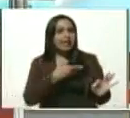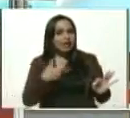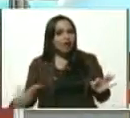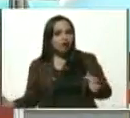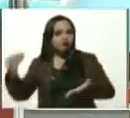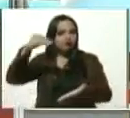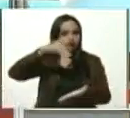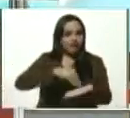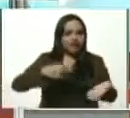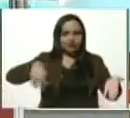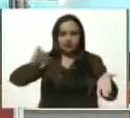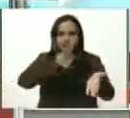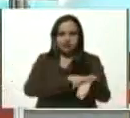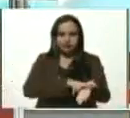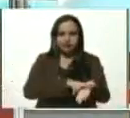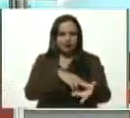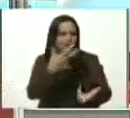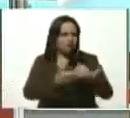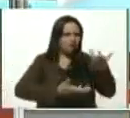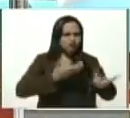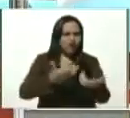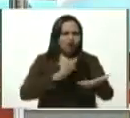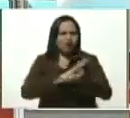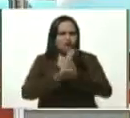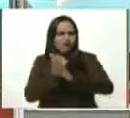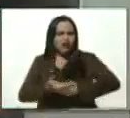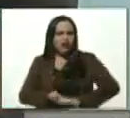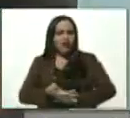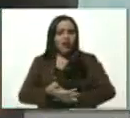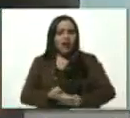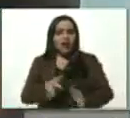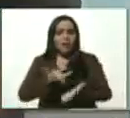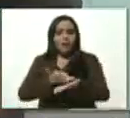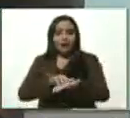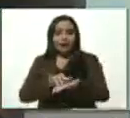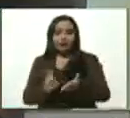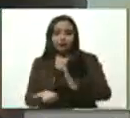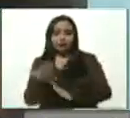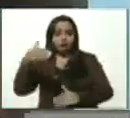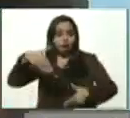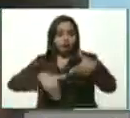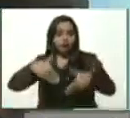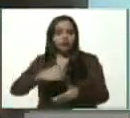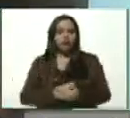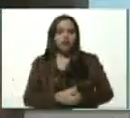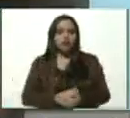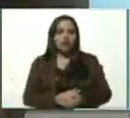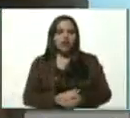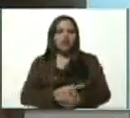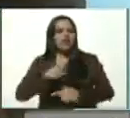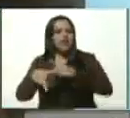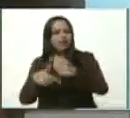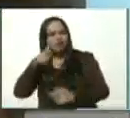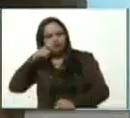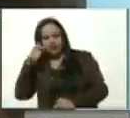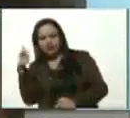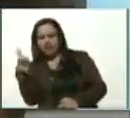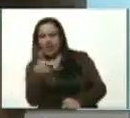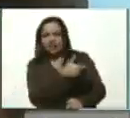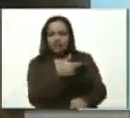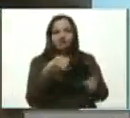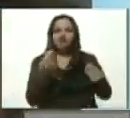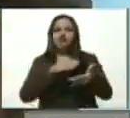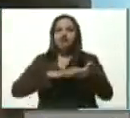vez de repetir esa situación de destrucción de máquinas. Afortunadamente se ha afinado toda la labor de vigilancia,